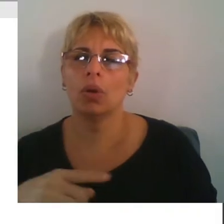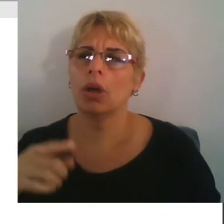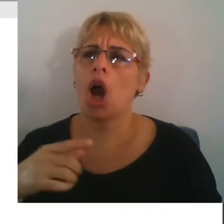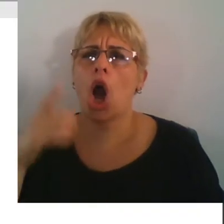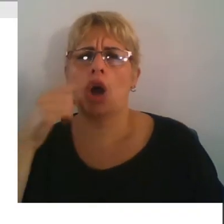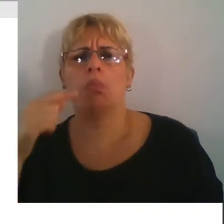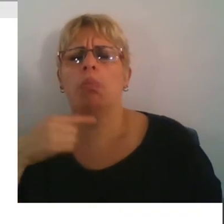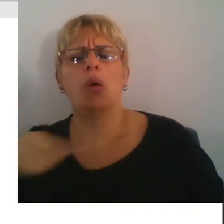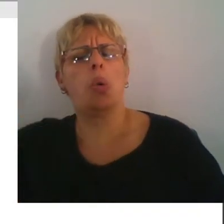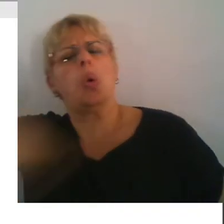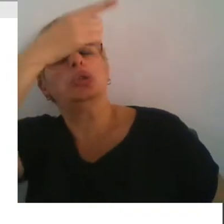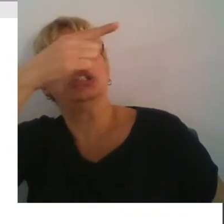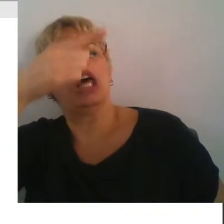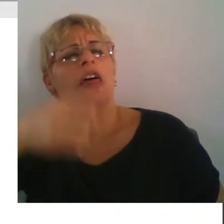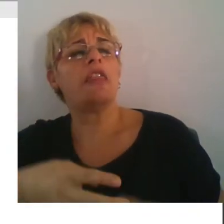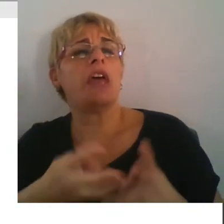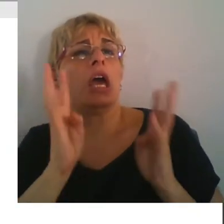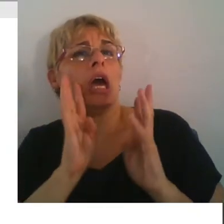Ustedes a las jaulas